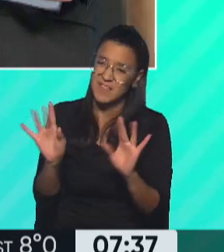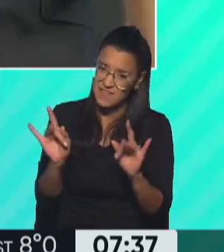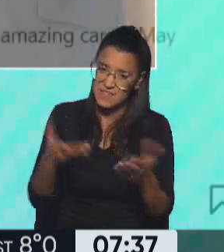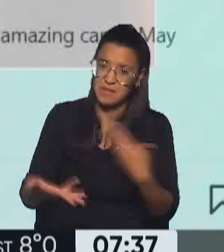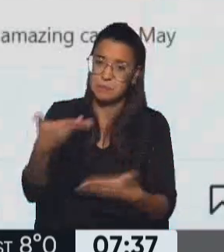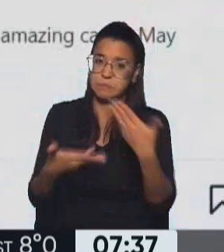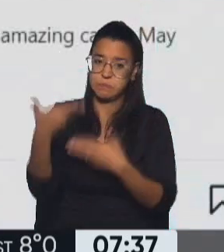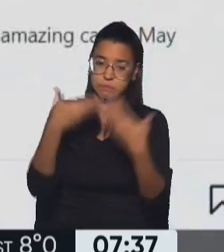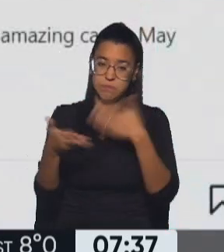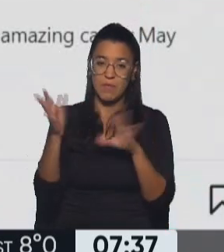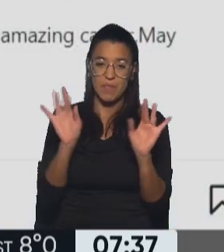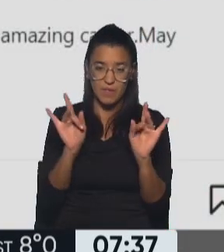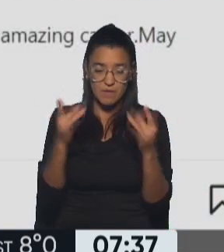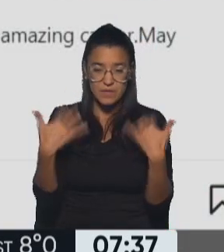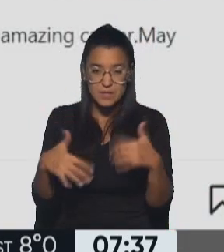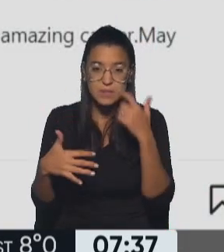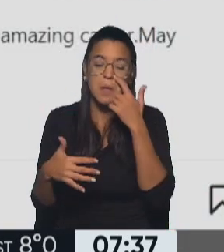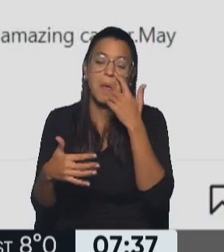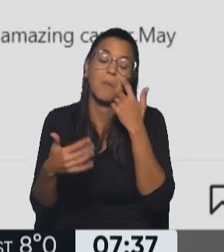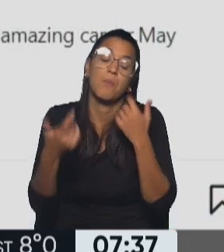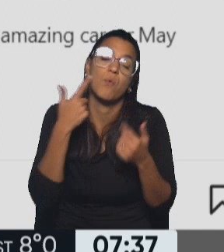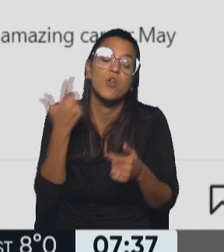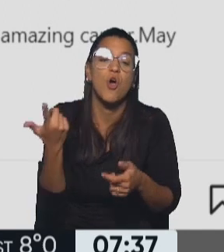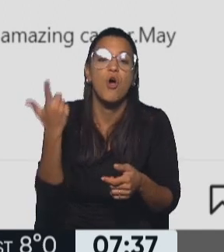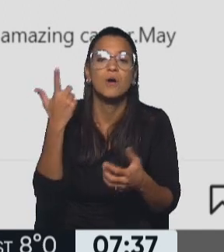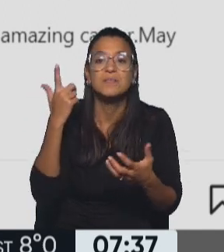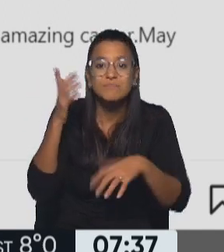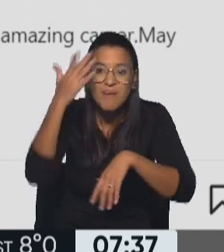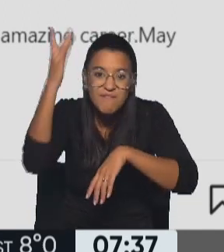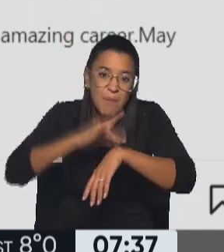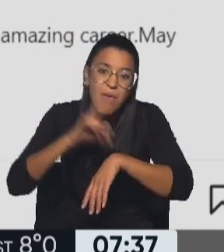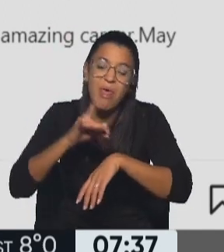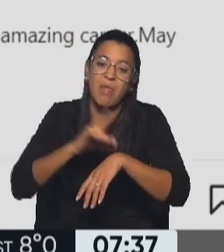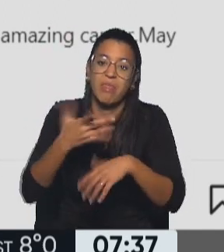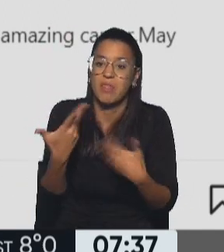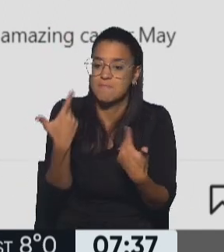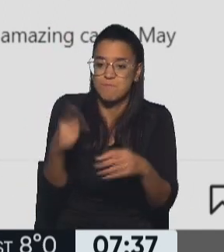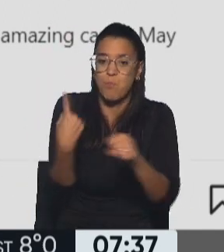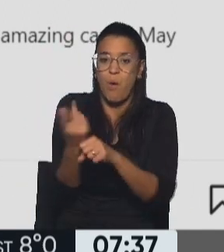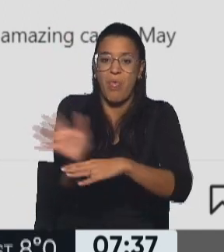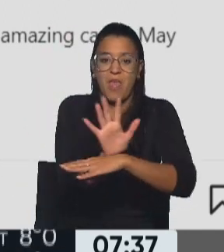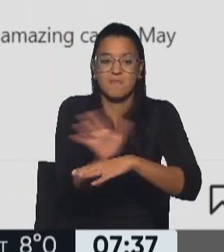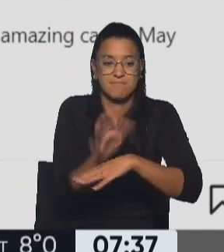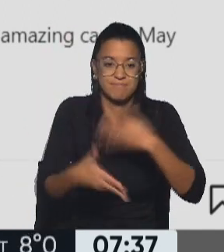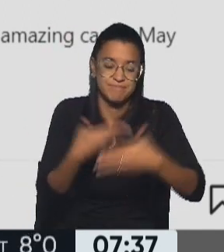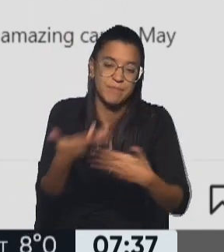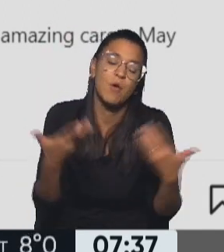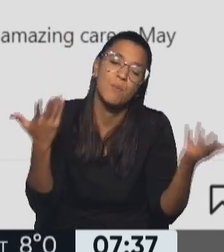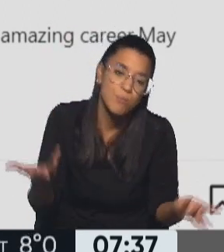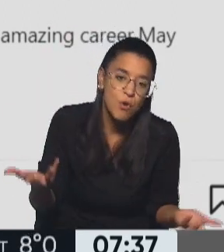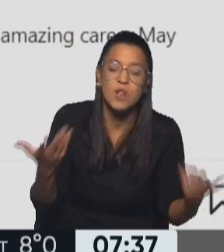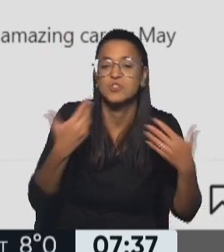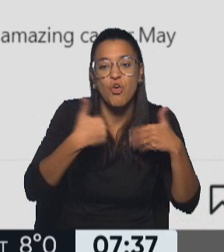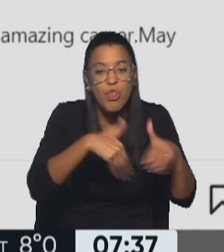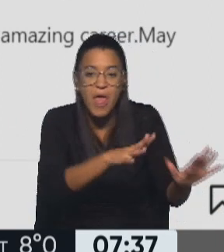para atrás. Este trastorno claramente afecta seriamente la posibilidad de seguir actuando, ¿no? Es por eso que deja los sets del teatro,